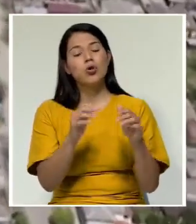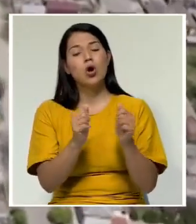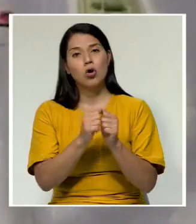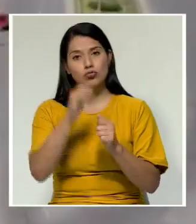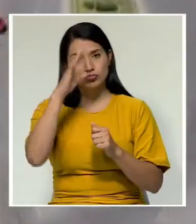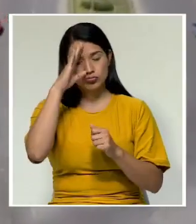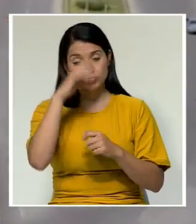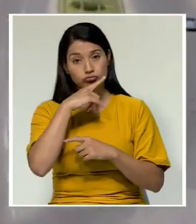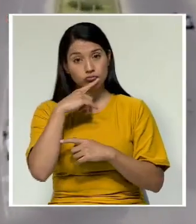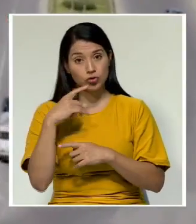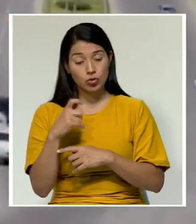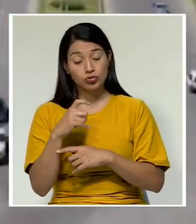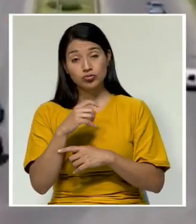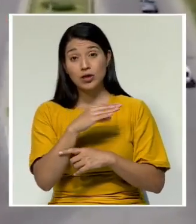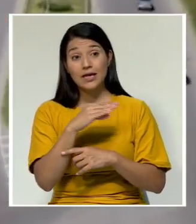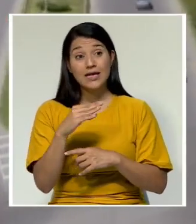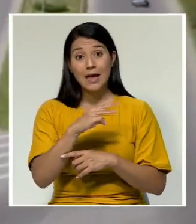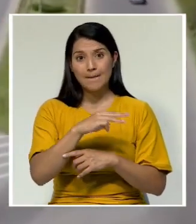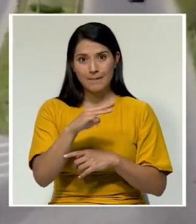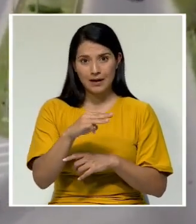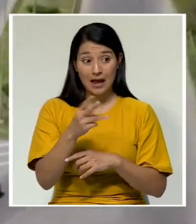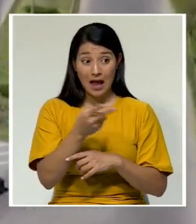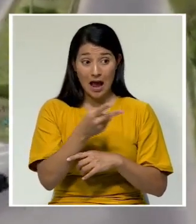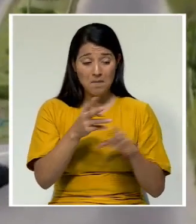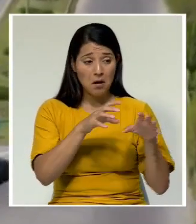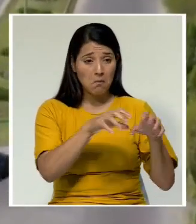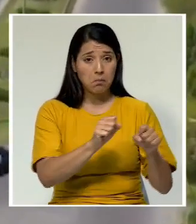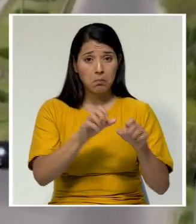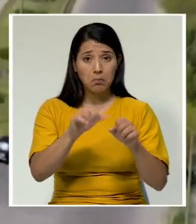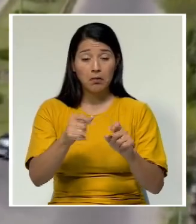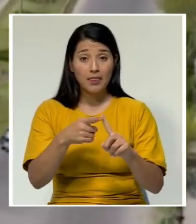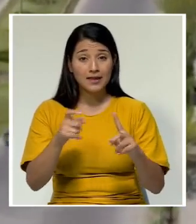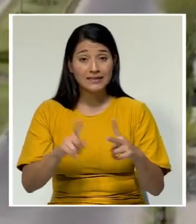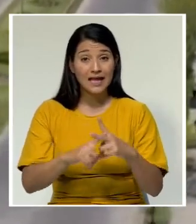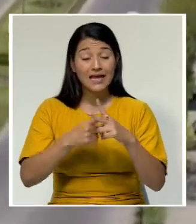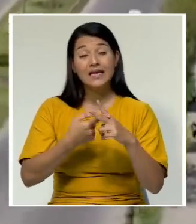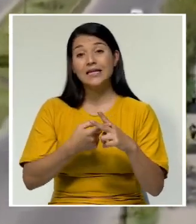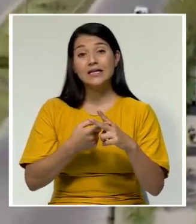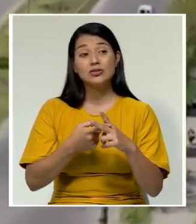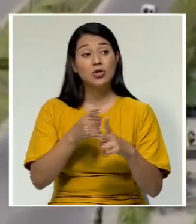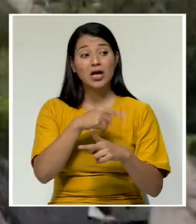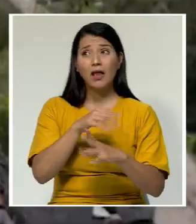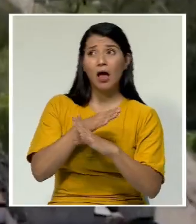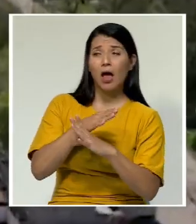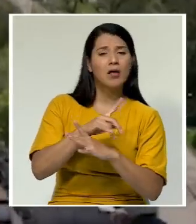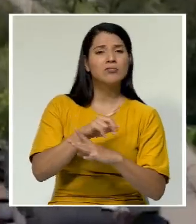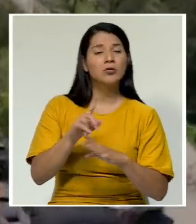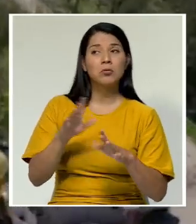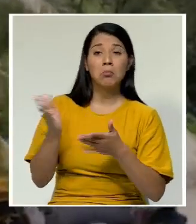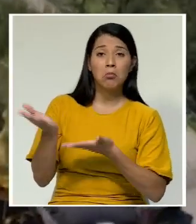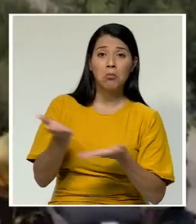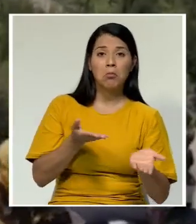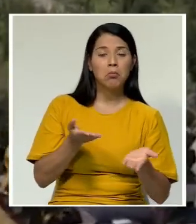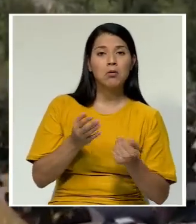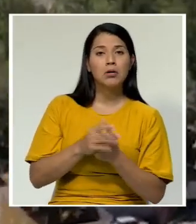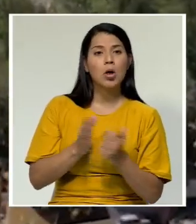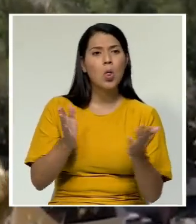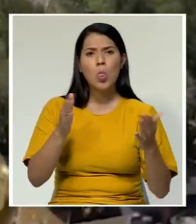la Organización Mundial de la Salud, que destacó la importancia de realizar tests para controlar las mutaciones y la propagación del